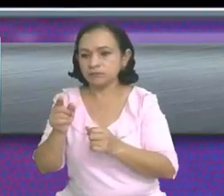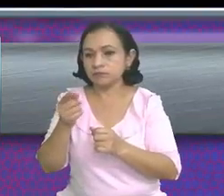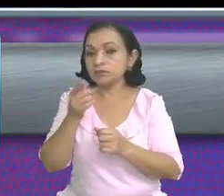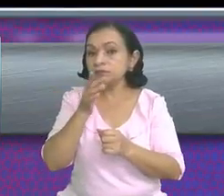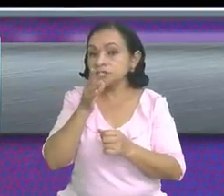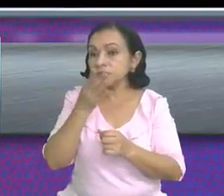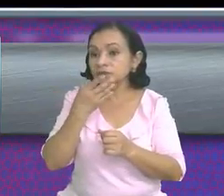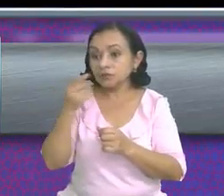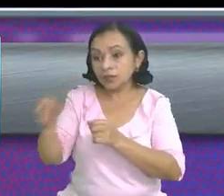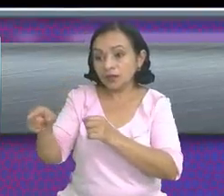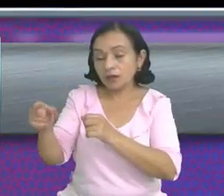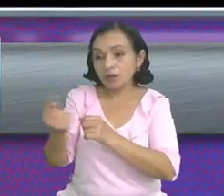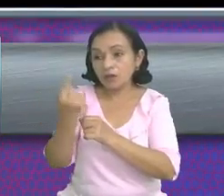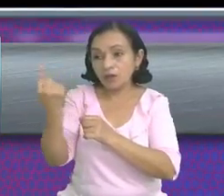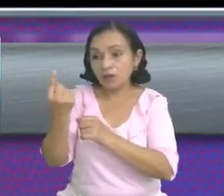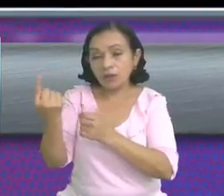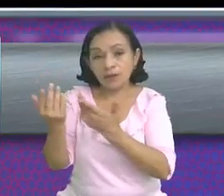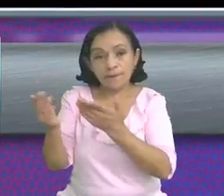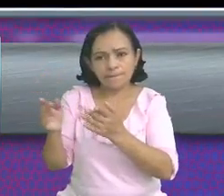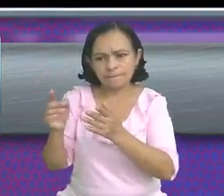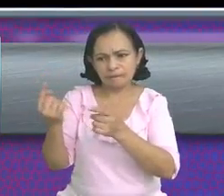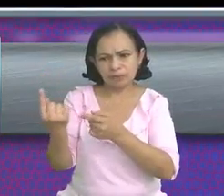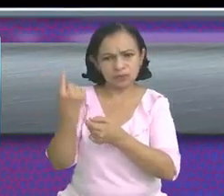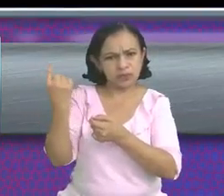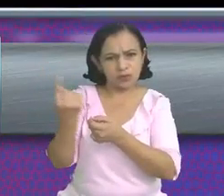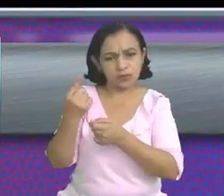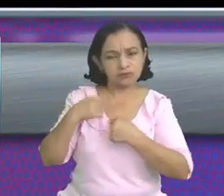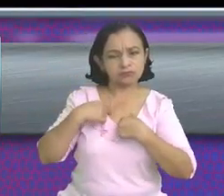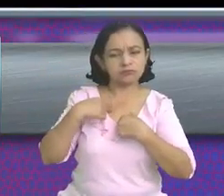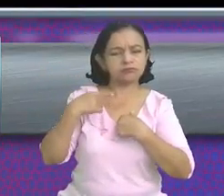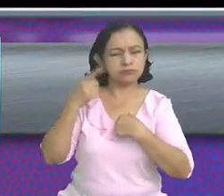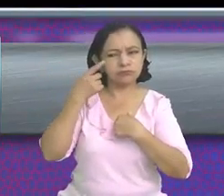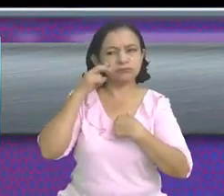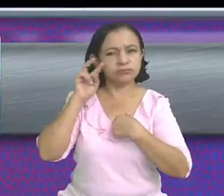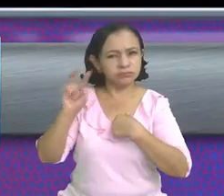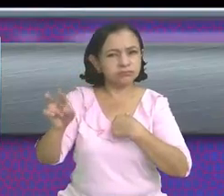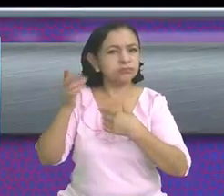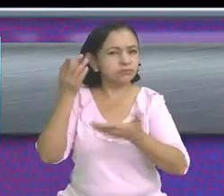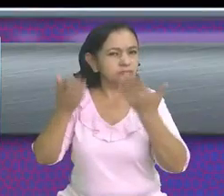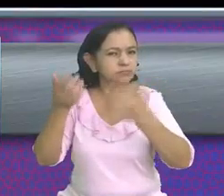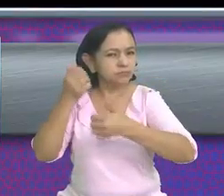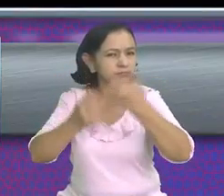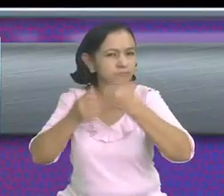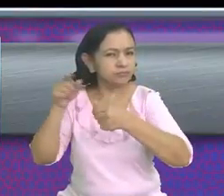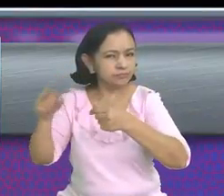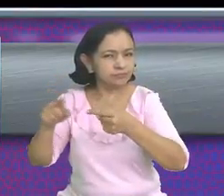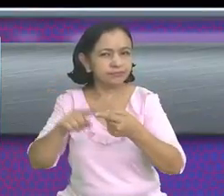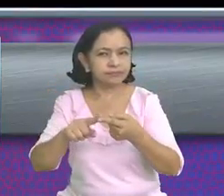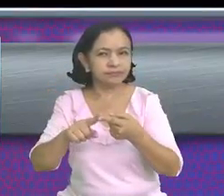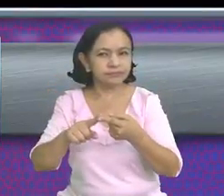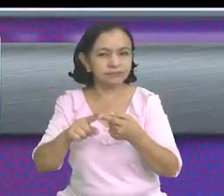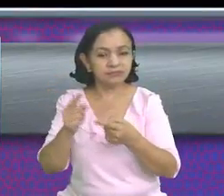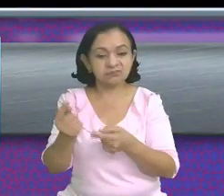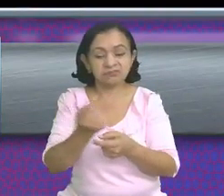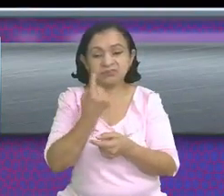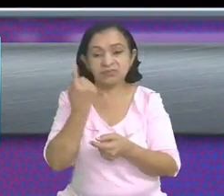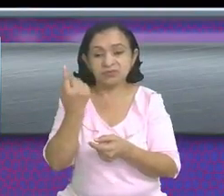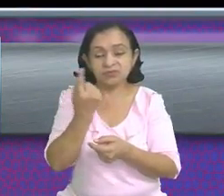el aislamiento absoluto o total o mayor de lo normal debe de advertirnos que algo puede estar pasando. Sentimientos de soledad,